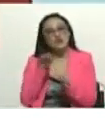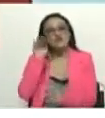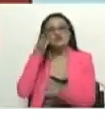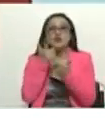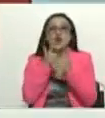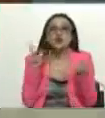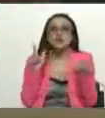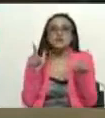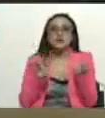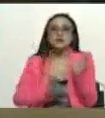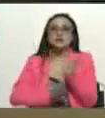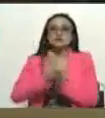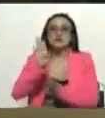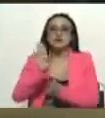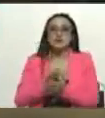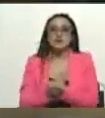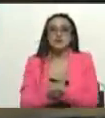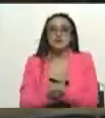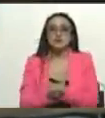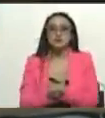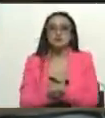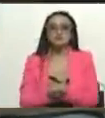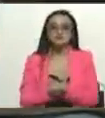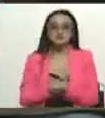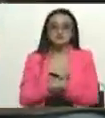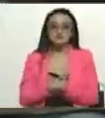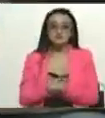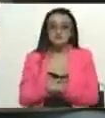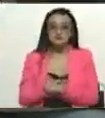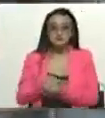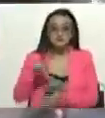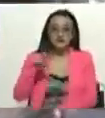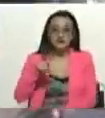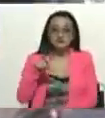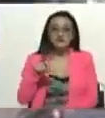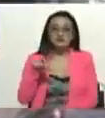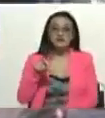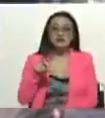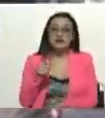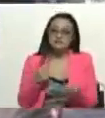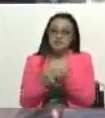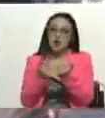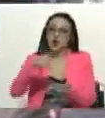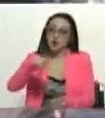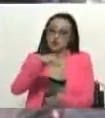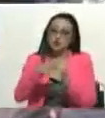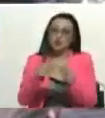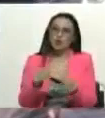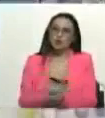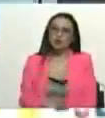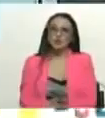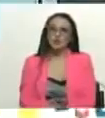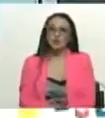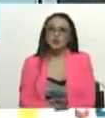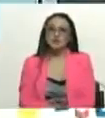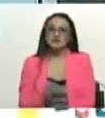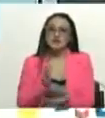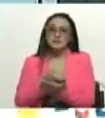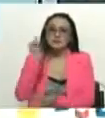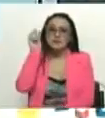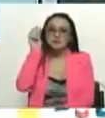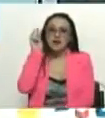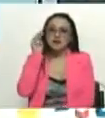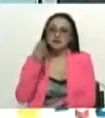de desarrollo que requiere de la conjunción de todos nosotros y de todas nosotras. Y siempre los maestros están al